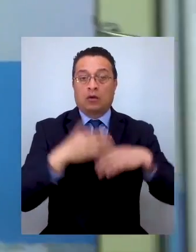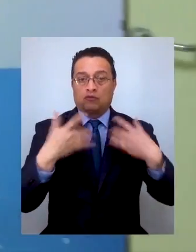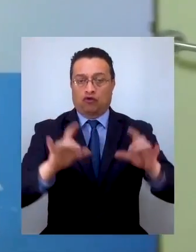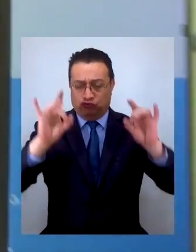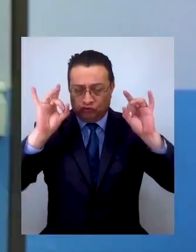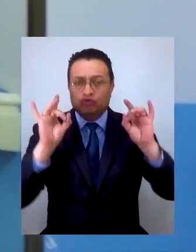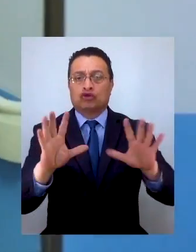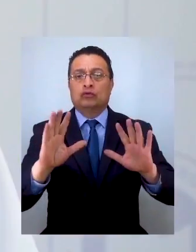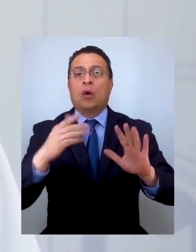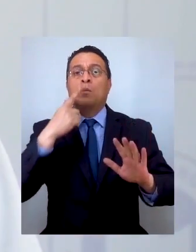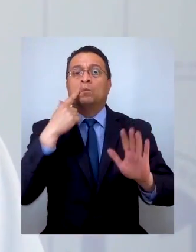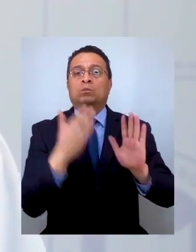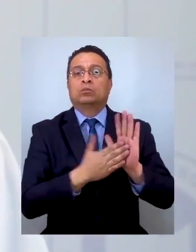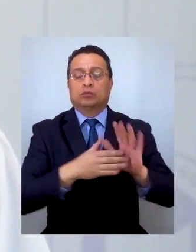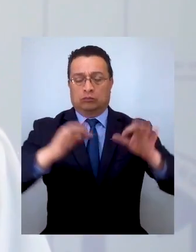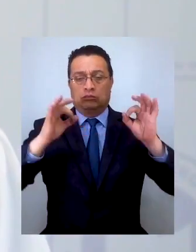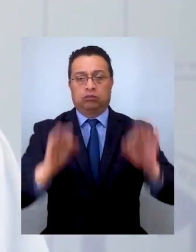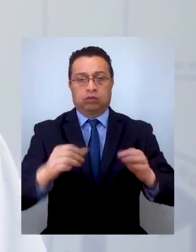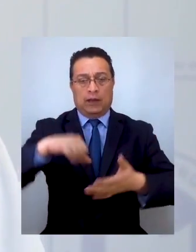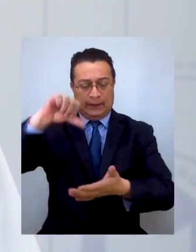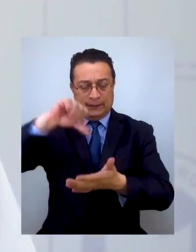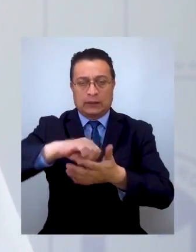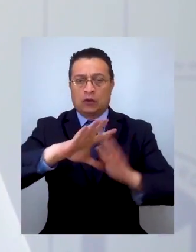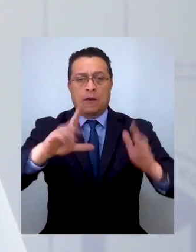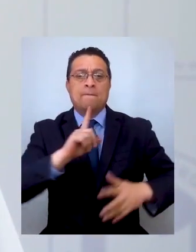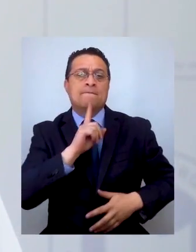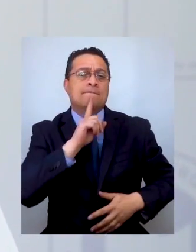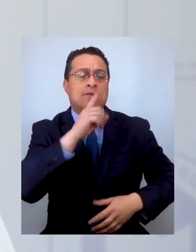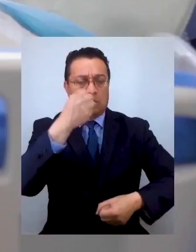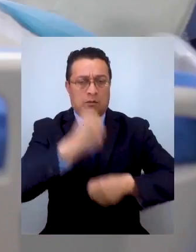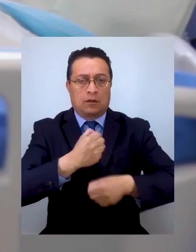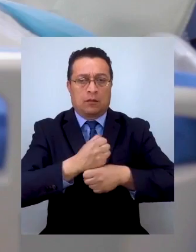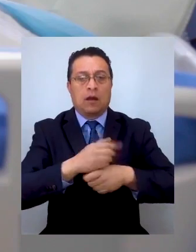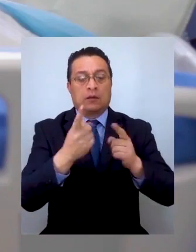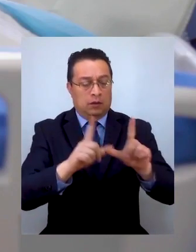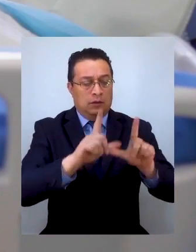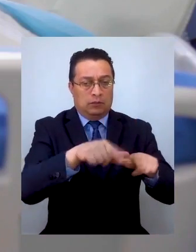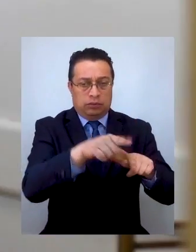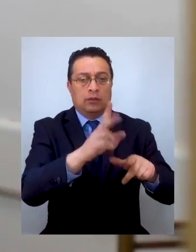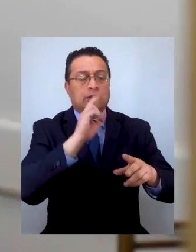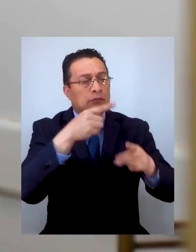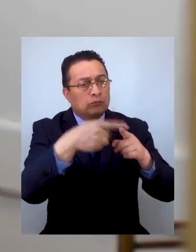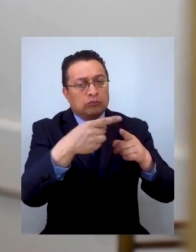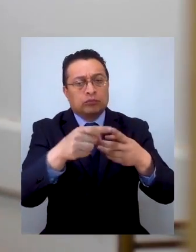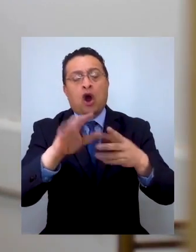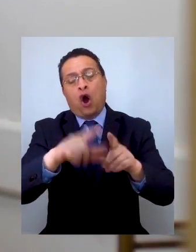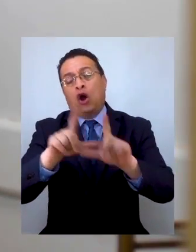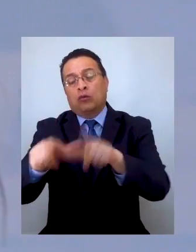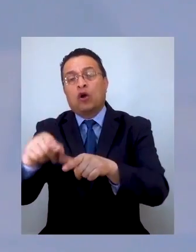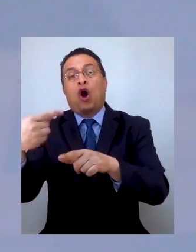que sentamos las bases para consolidarnos como un centro de alta complejidad, tanto en las áreas de